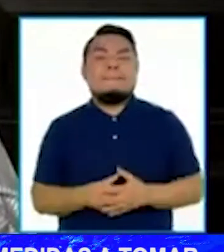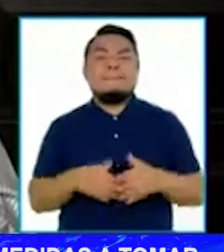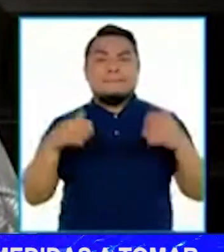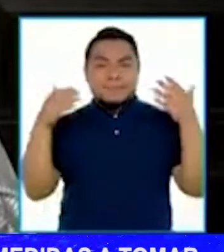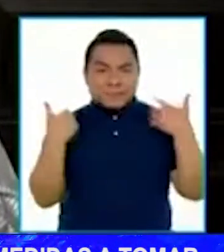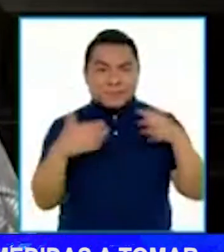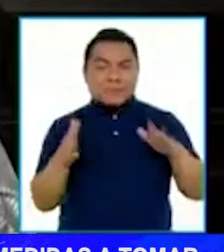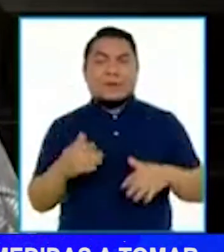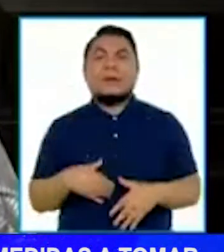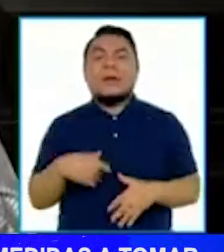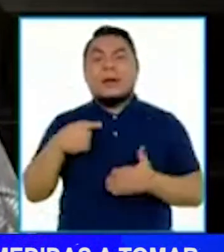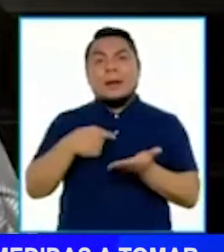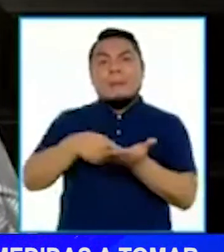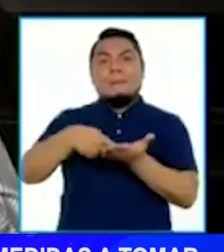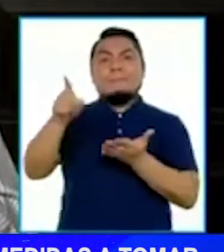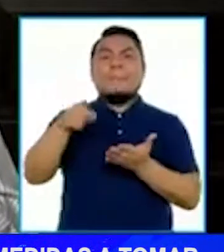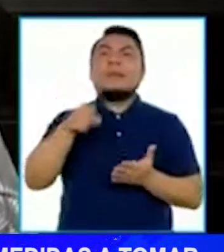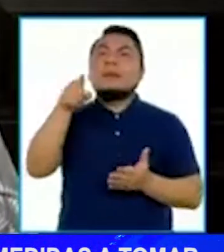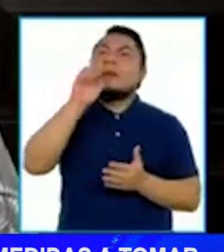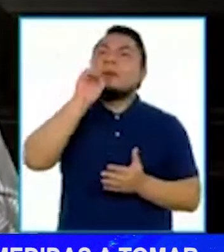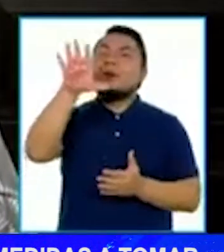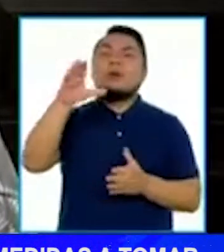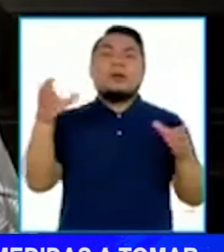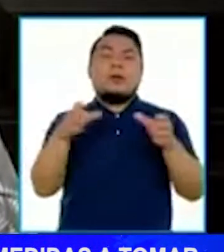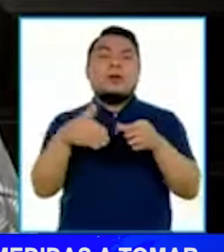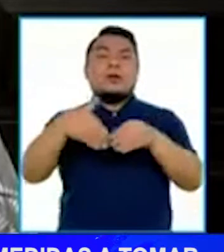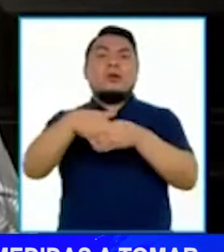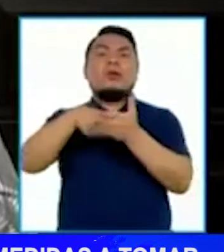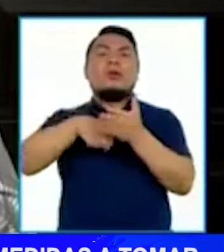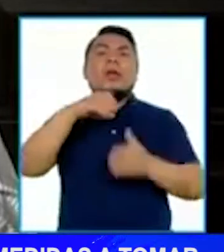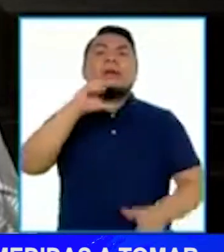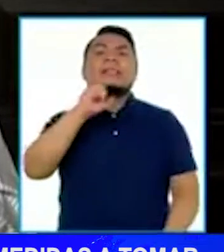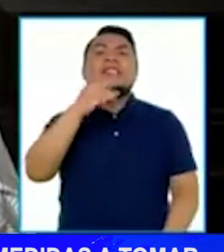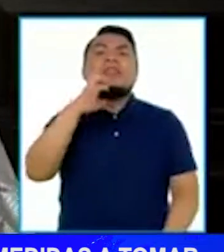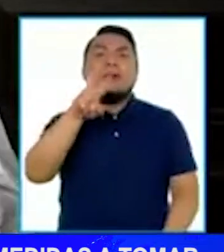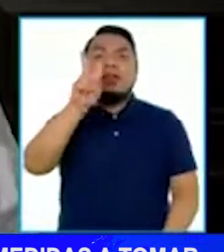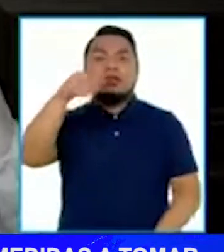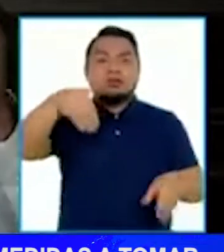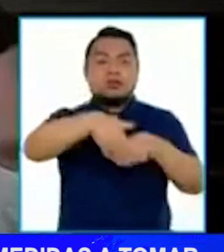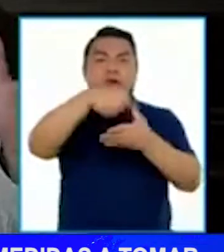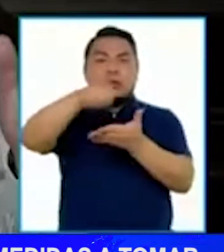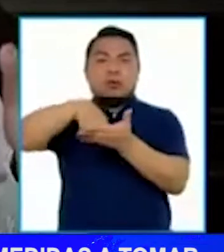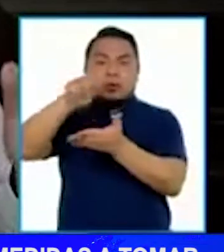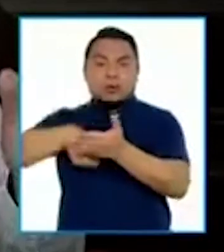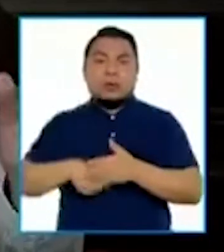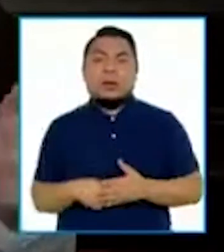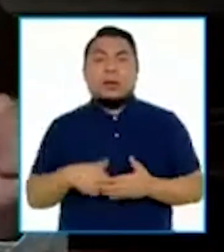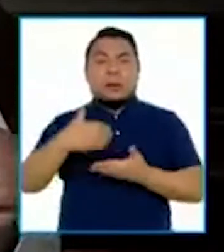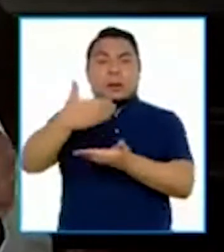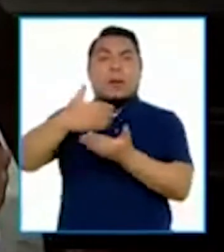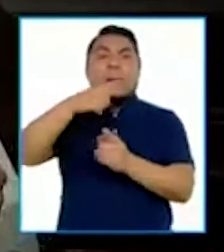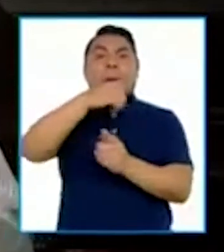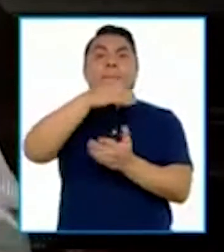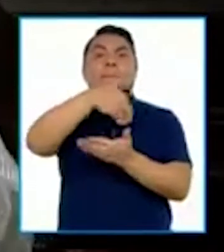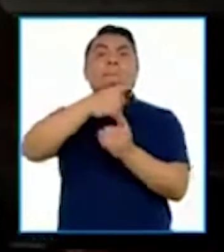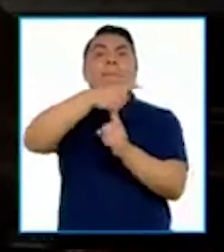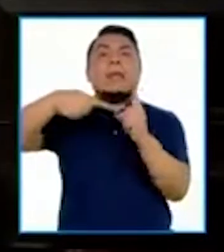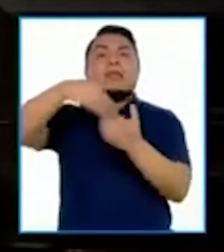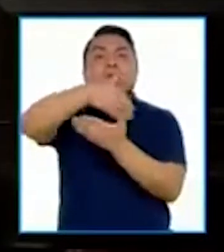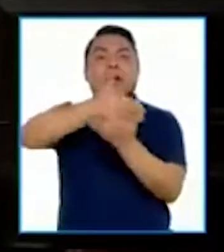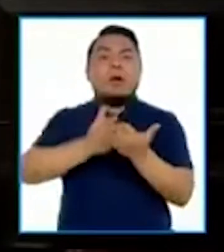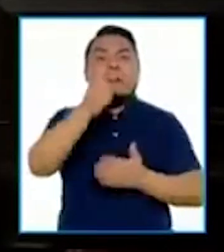Además, hemos ya enviado a Sinopharm dos contratos para provisión de